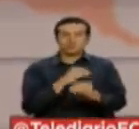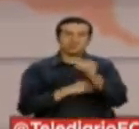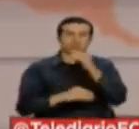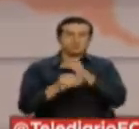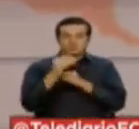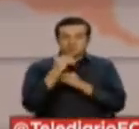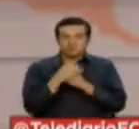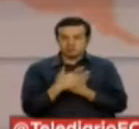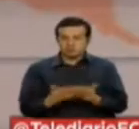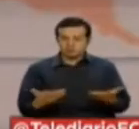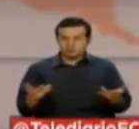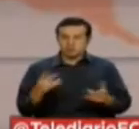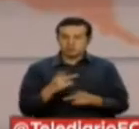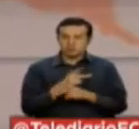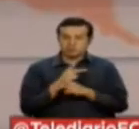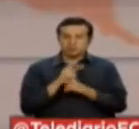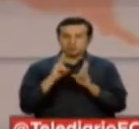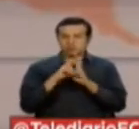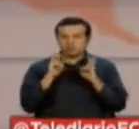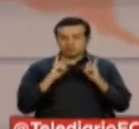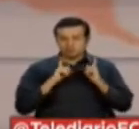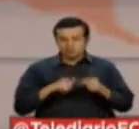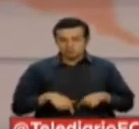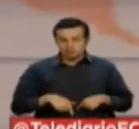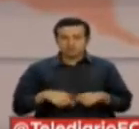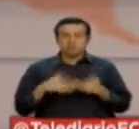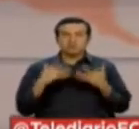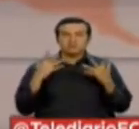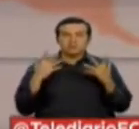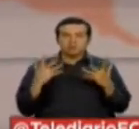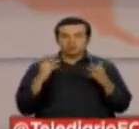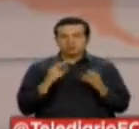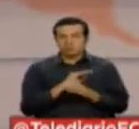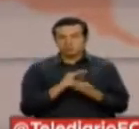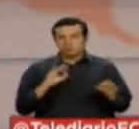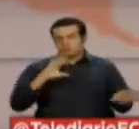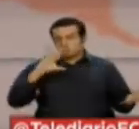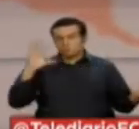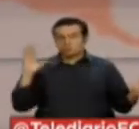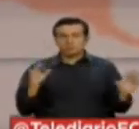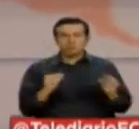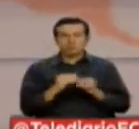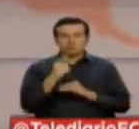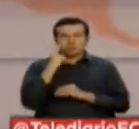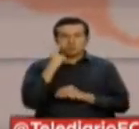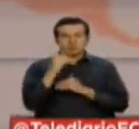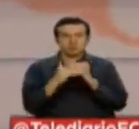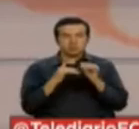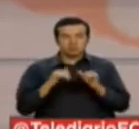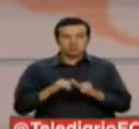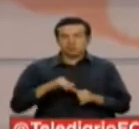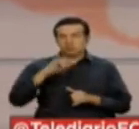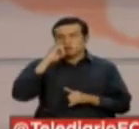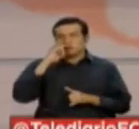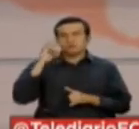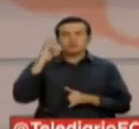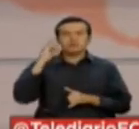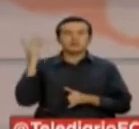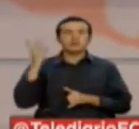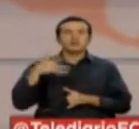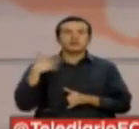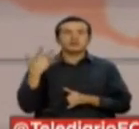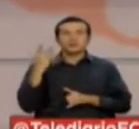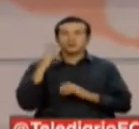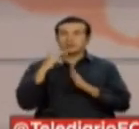que reciba la consejería sobre higiene, lavado de manos, etcétera, y podamos ver la evolución del niño a través de un sistema